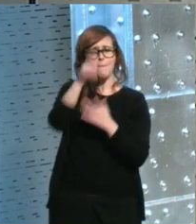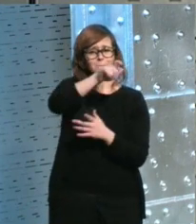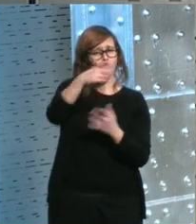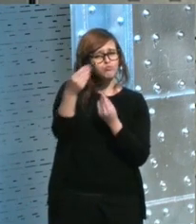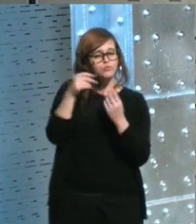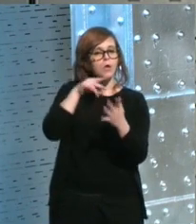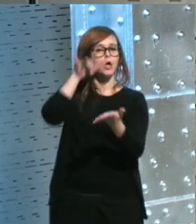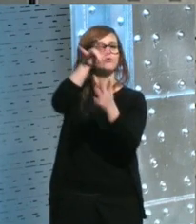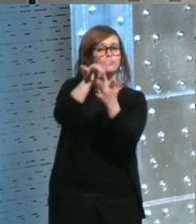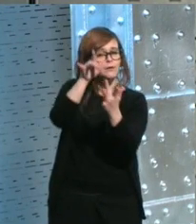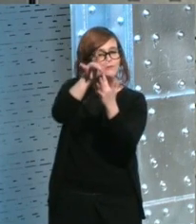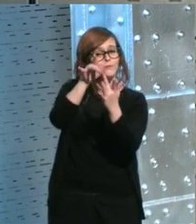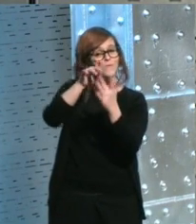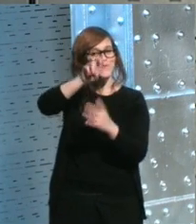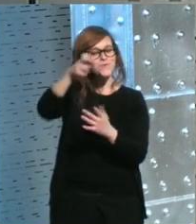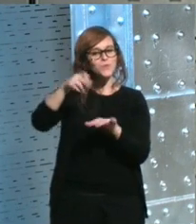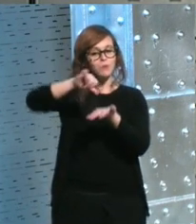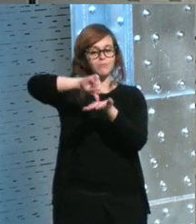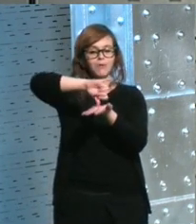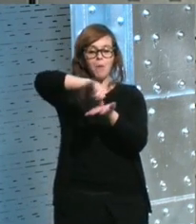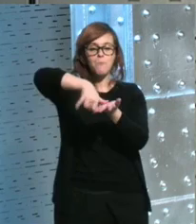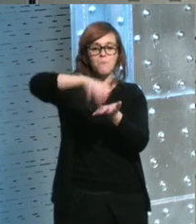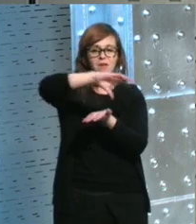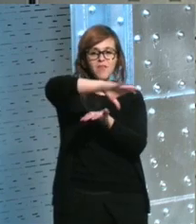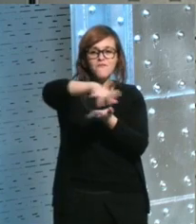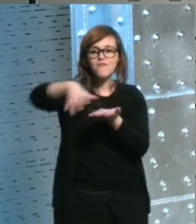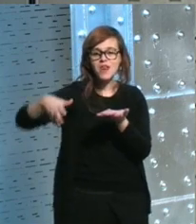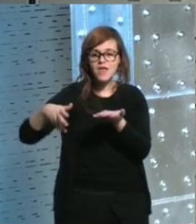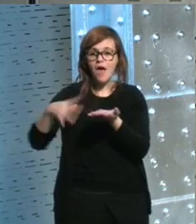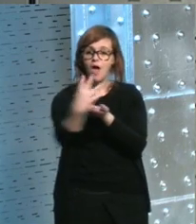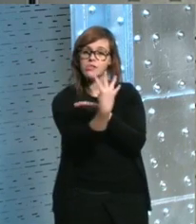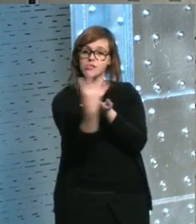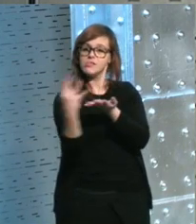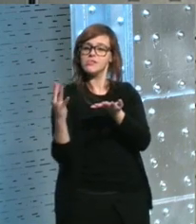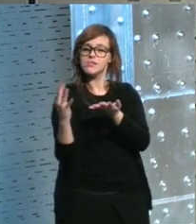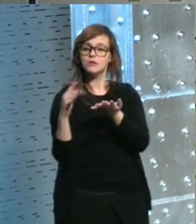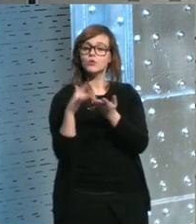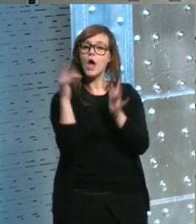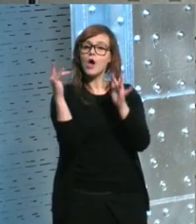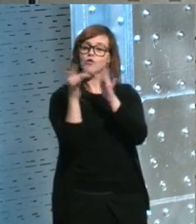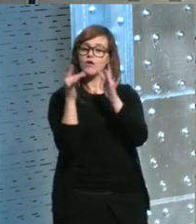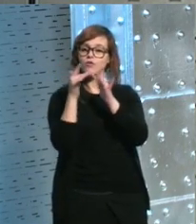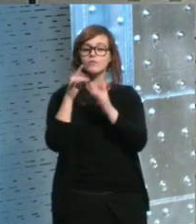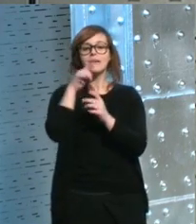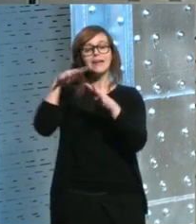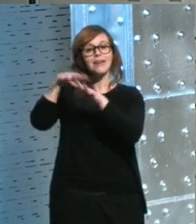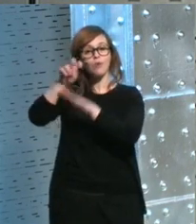está en la periferia, si se puede decir, o si es que exista de una red, con conexiones con otra red, porque al permitir